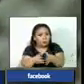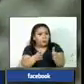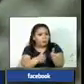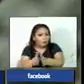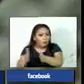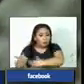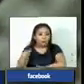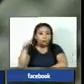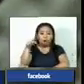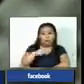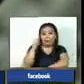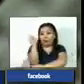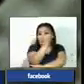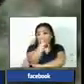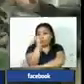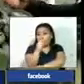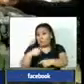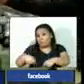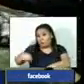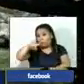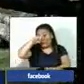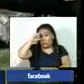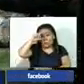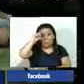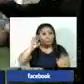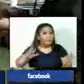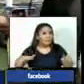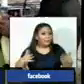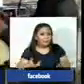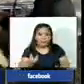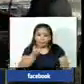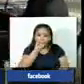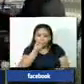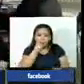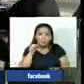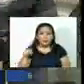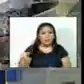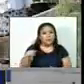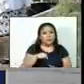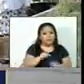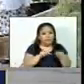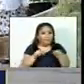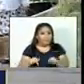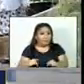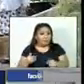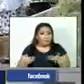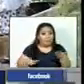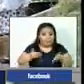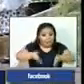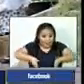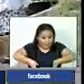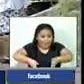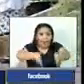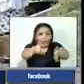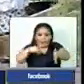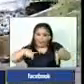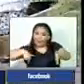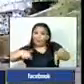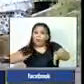en medio de la emergencia. La falta de alimento los tiene aquí, a orillas de una